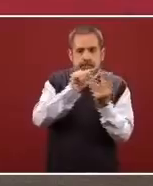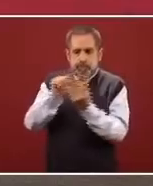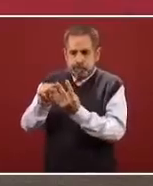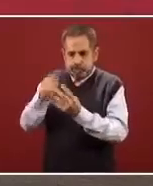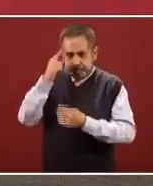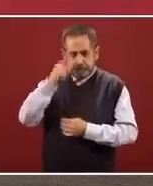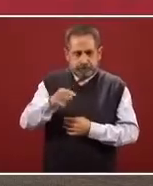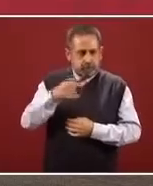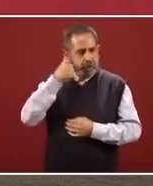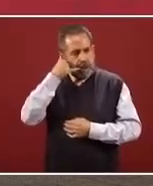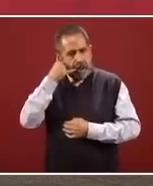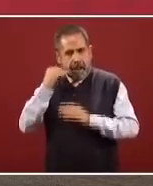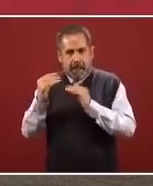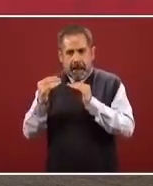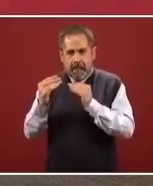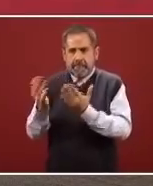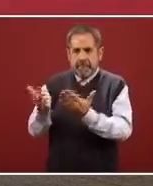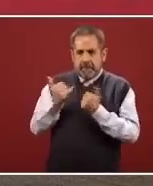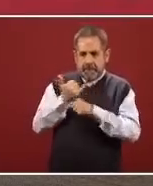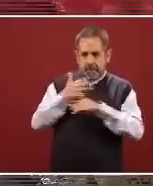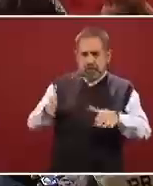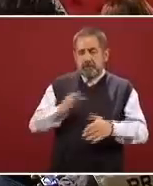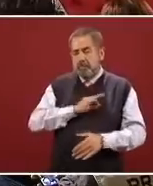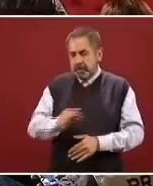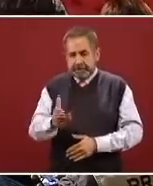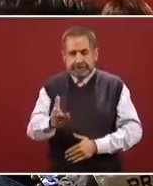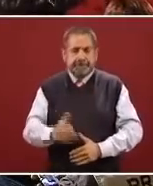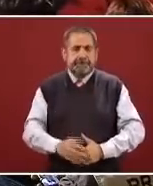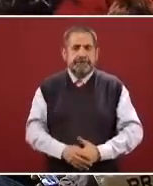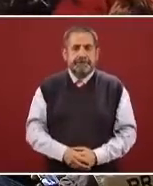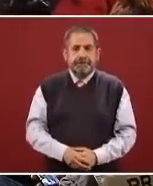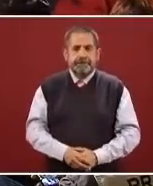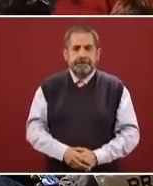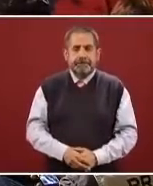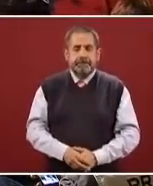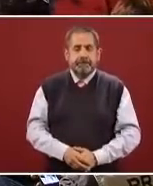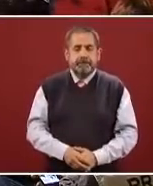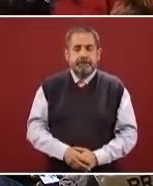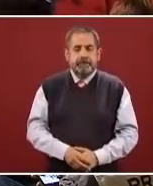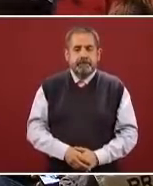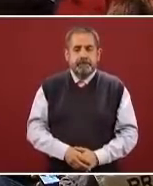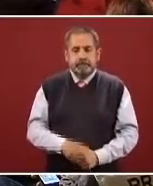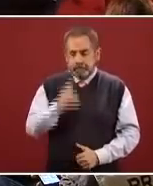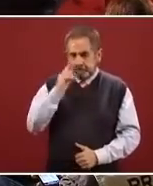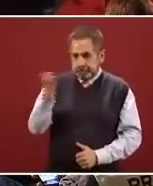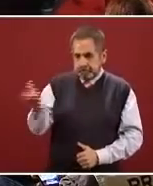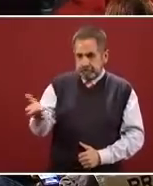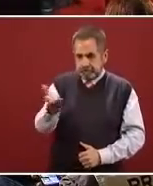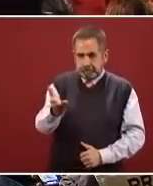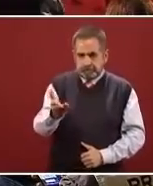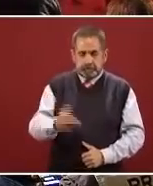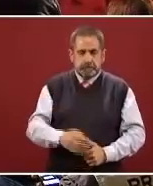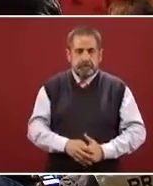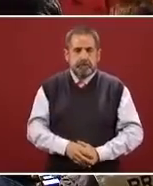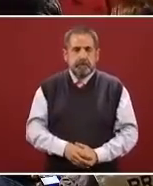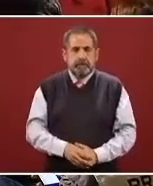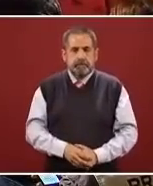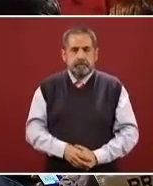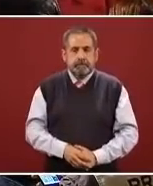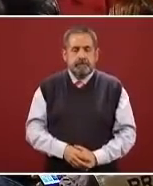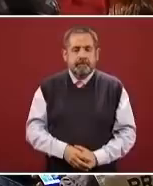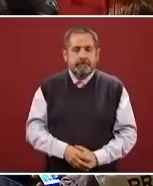solicitar información más precisa. Habíamos conseguido la palabra de este lado, ahorita volvemos a este lado.